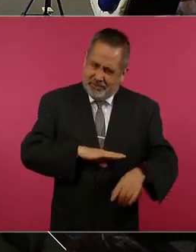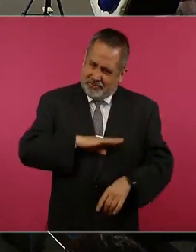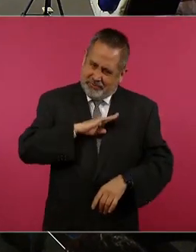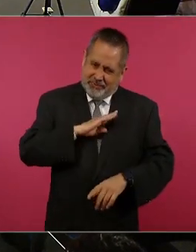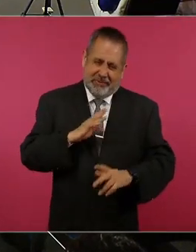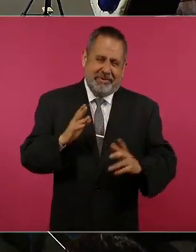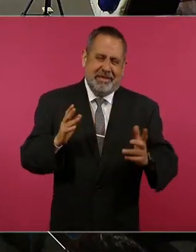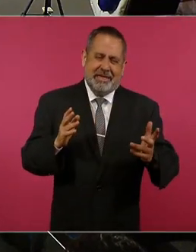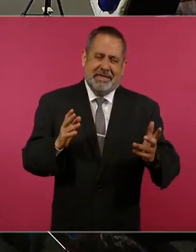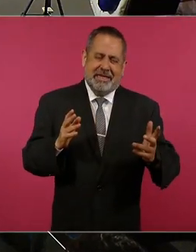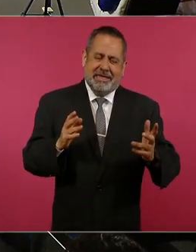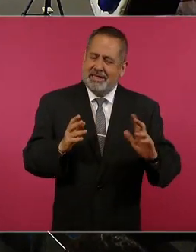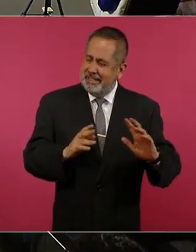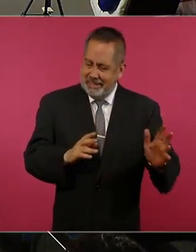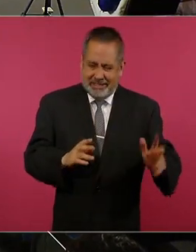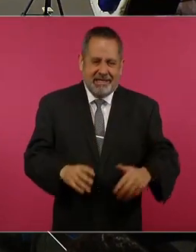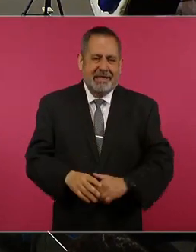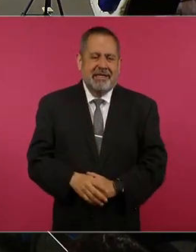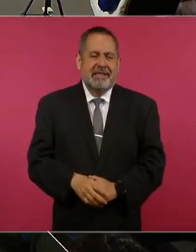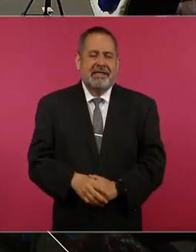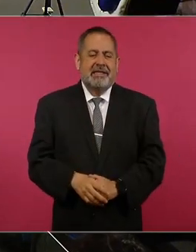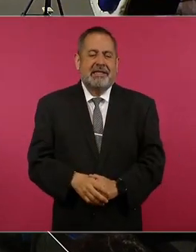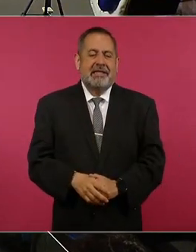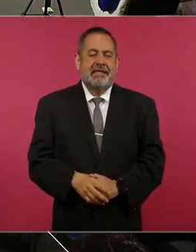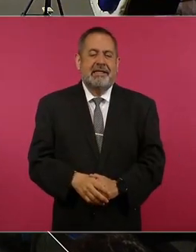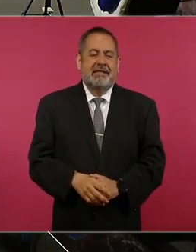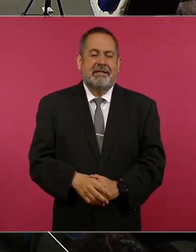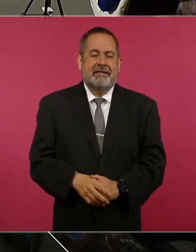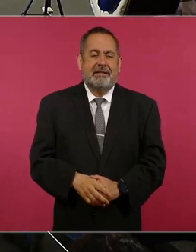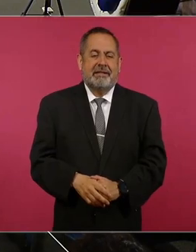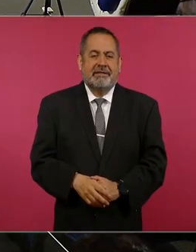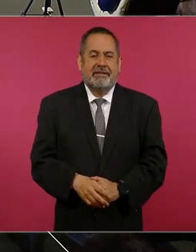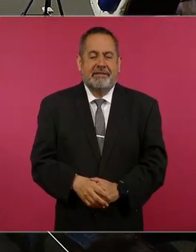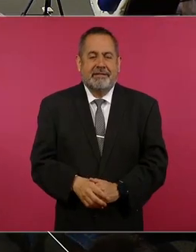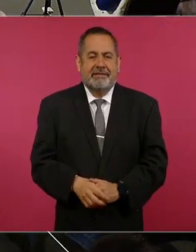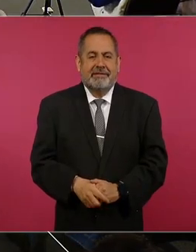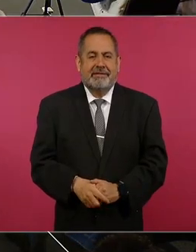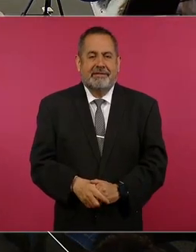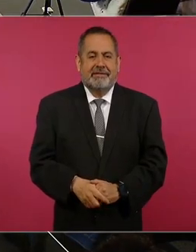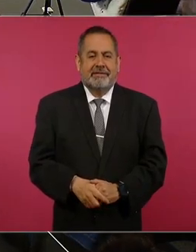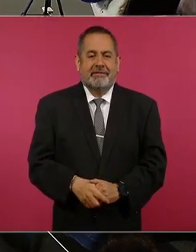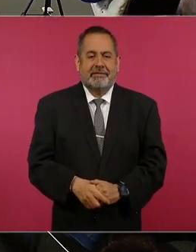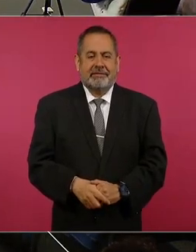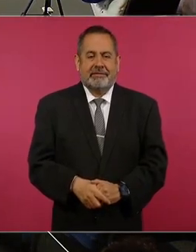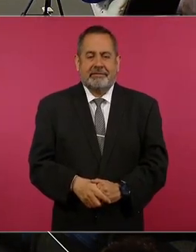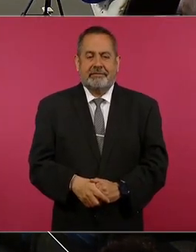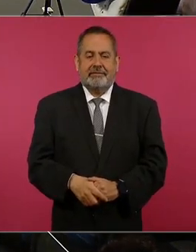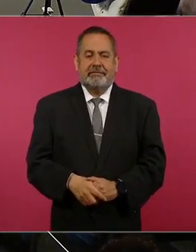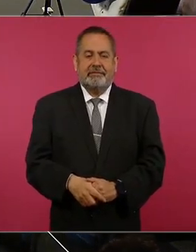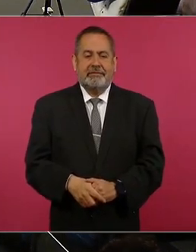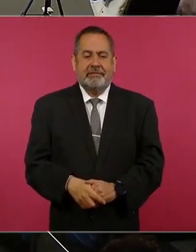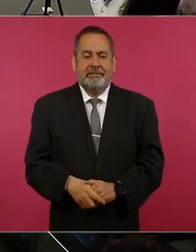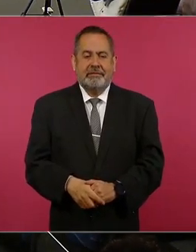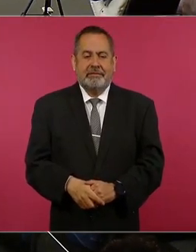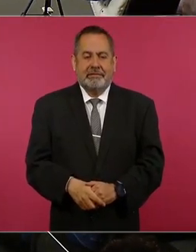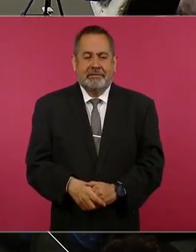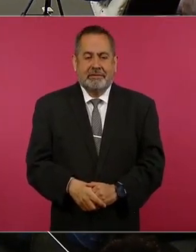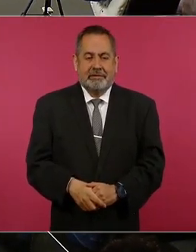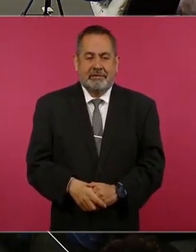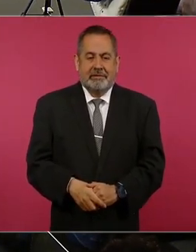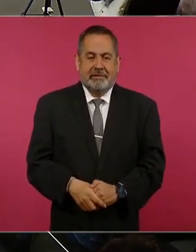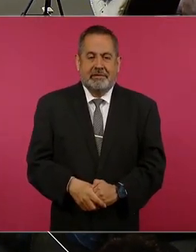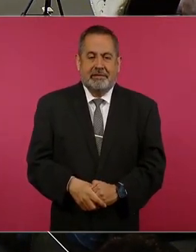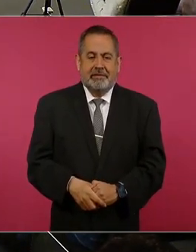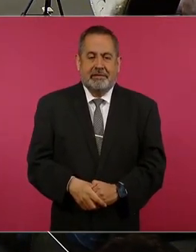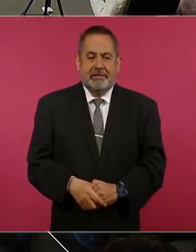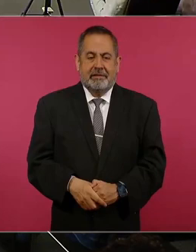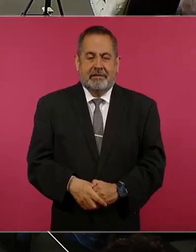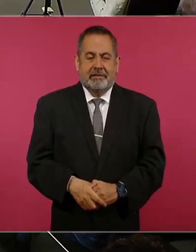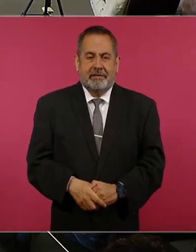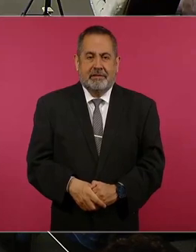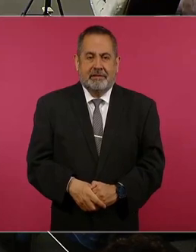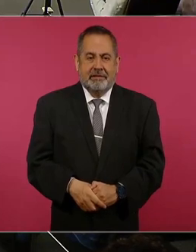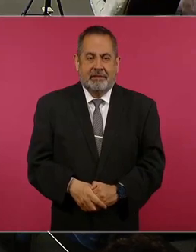fue